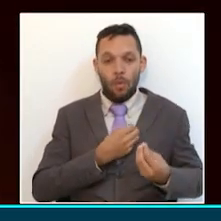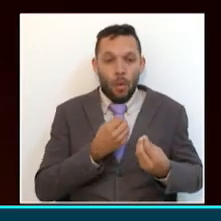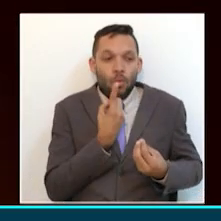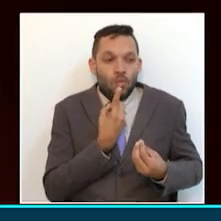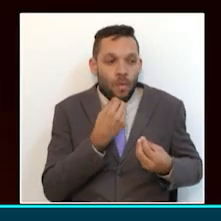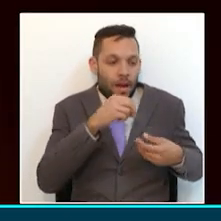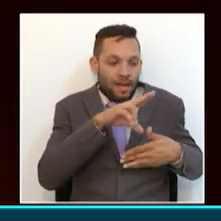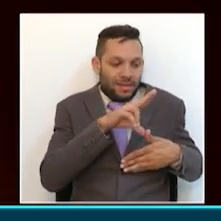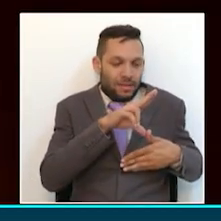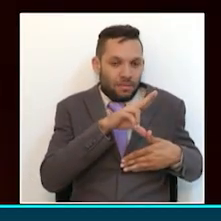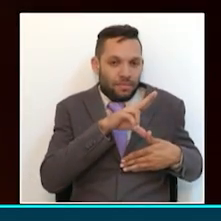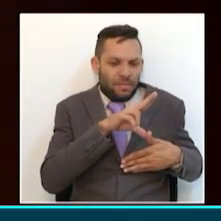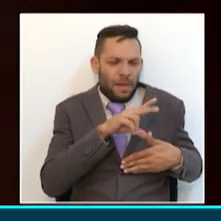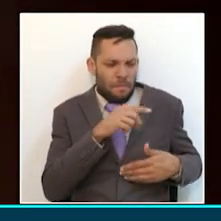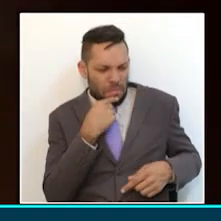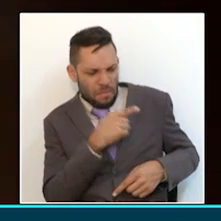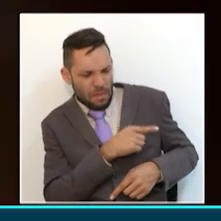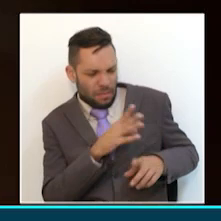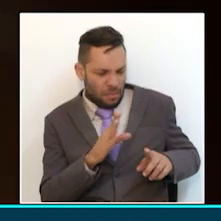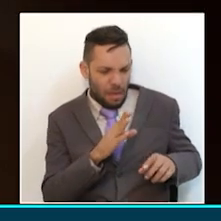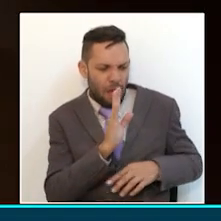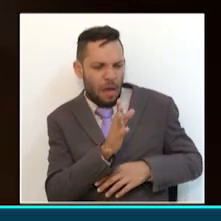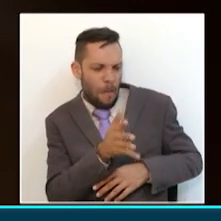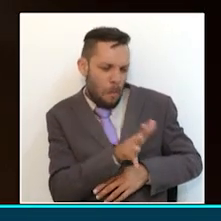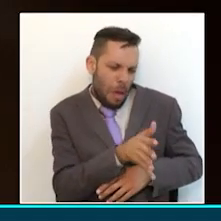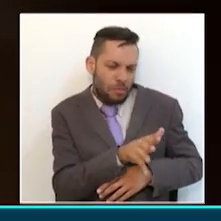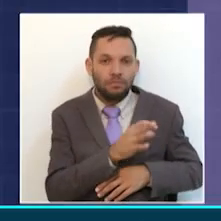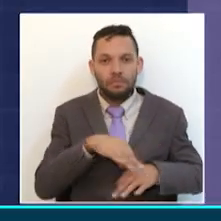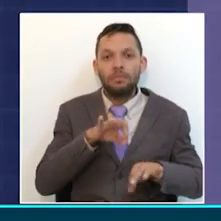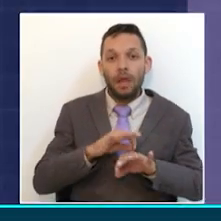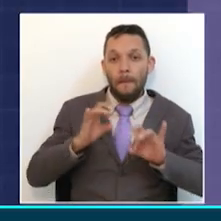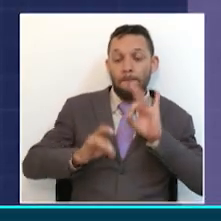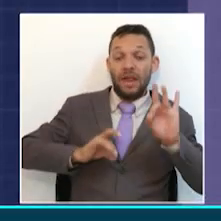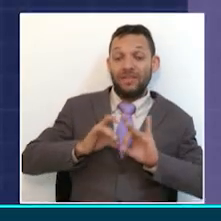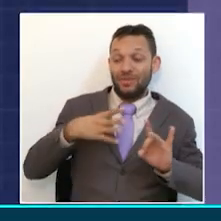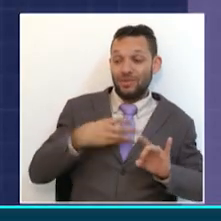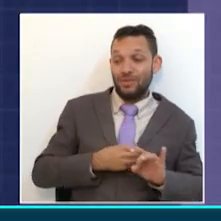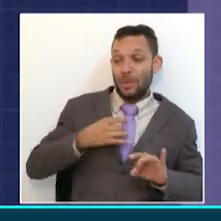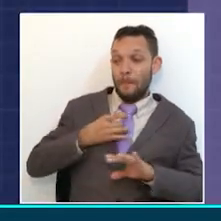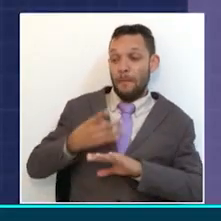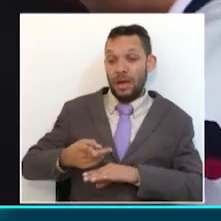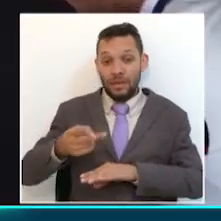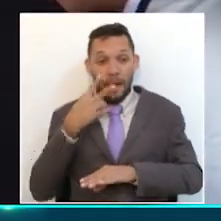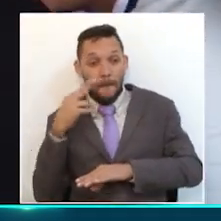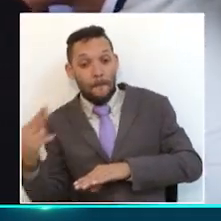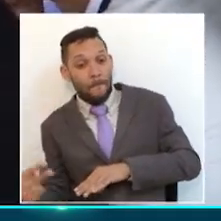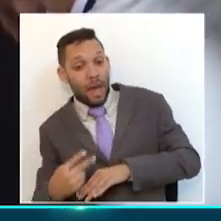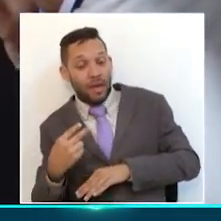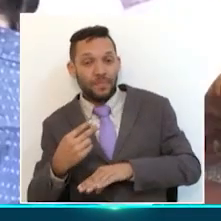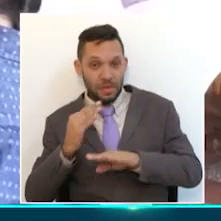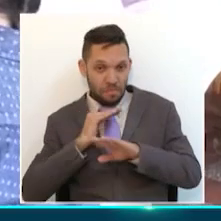y normalmente la gente pensaría que no iba a ser bien aceptado, pero realmente lo fue. Y contamos con nuevas invitaciones para el otro